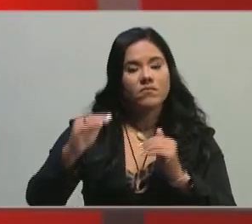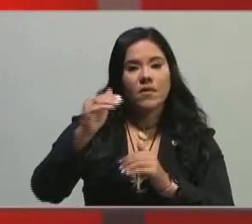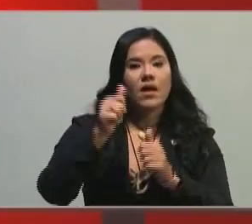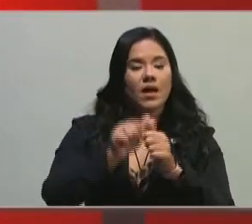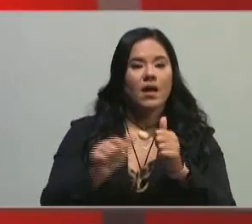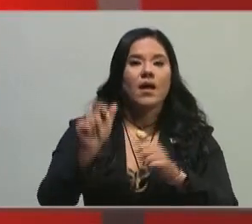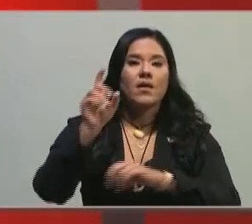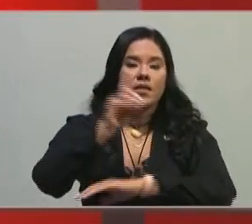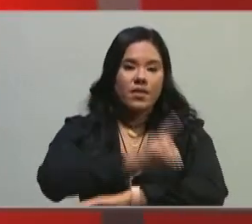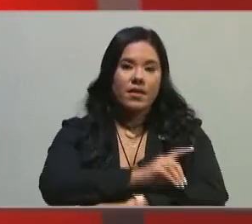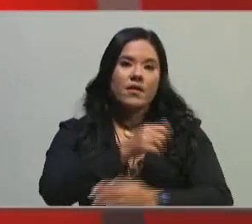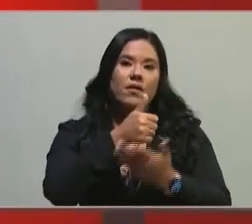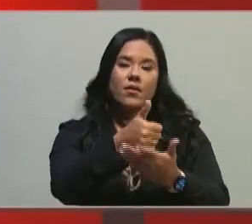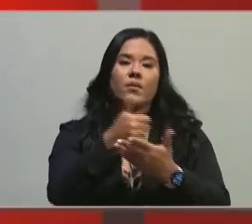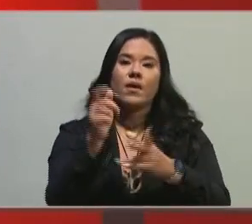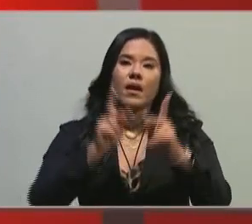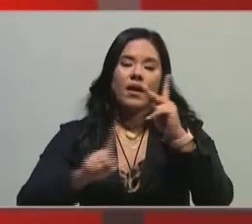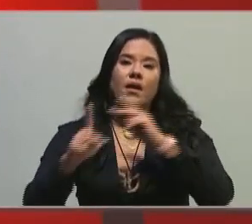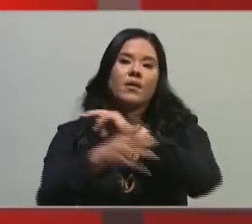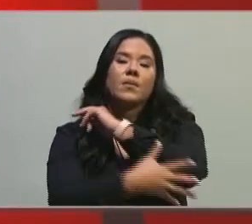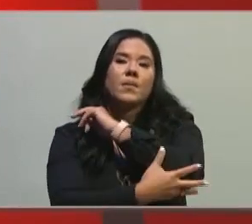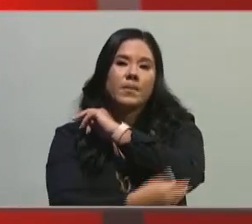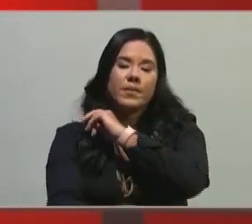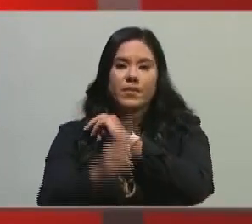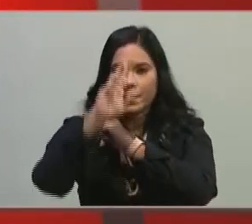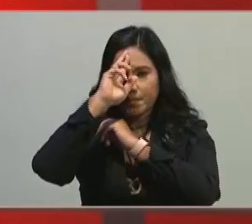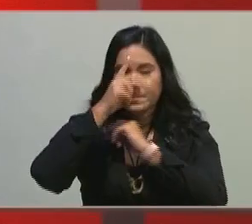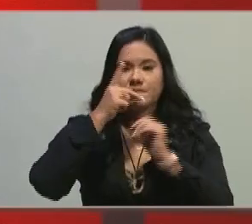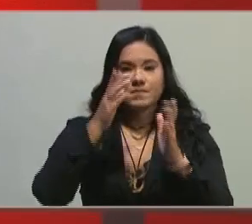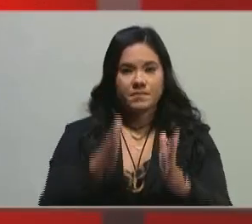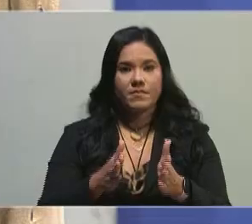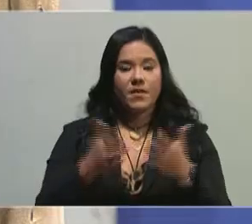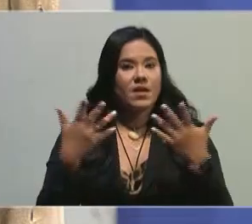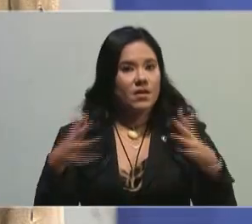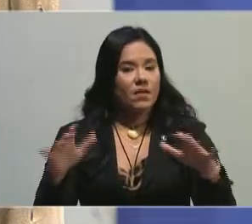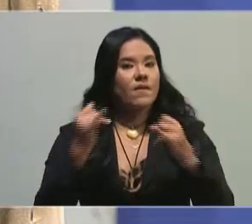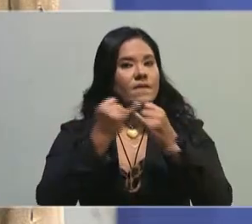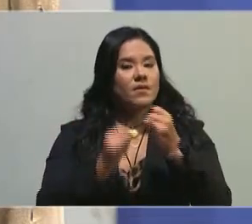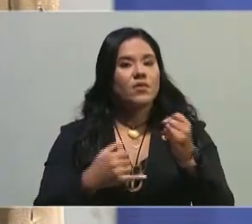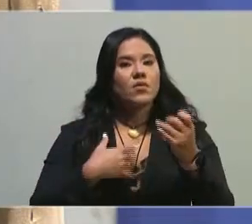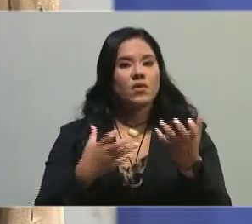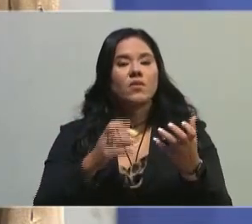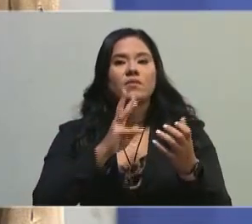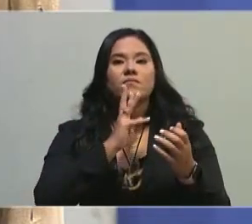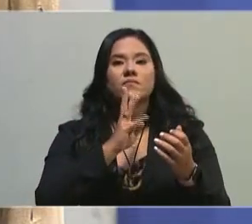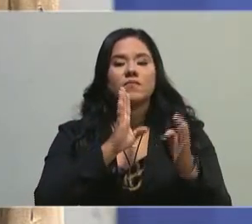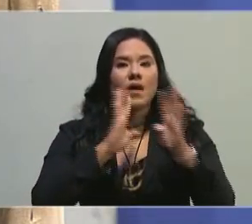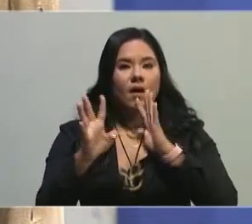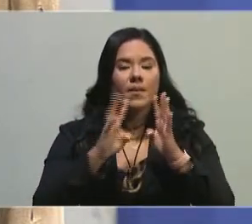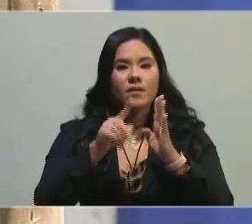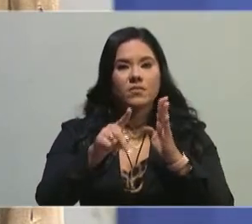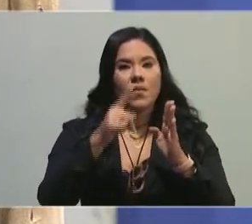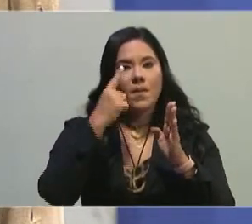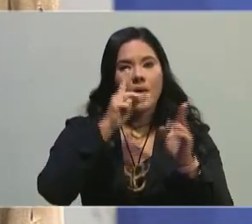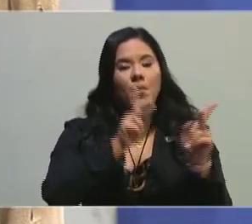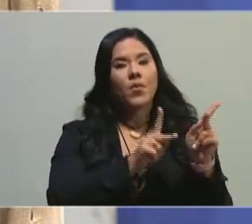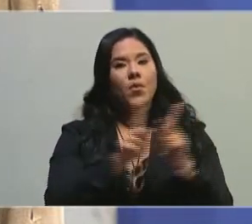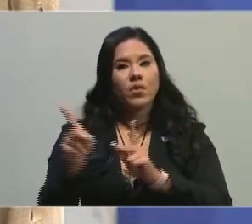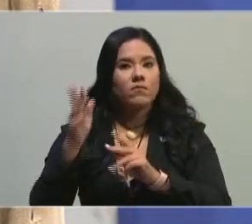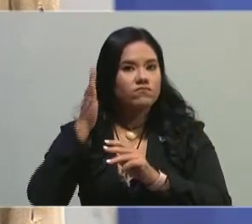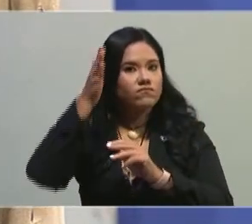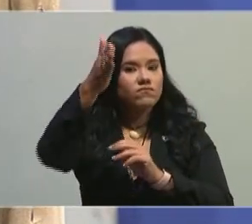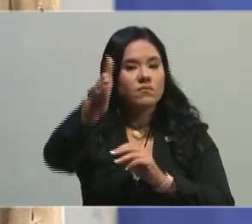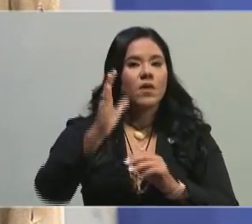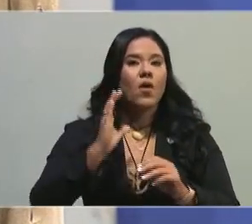el gobierno del cambio que que preside nuestro presidente Luis abinader ya para finalizar me gustaría que nos hable sobre esos proyectos que tiene en lo adelante para